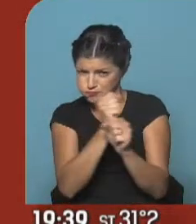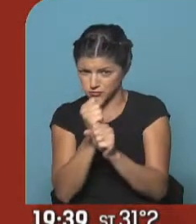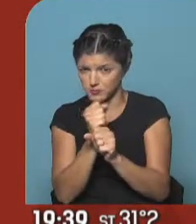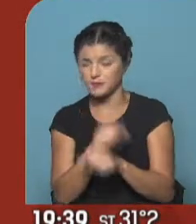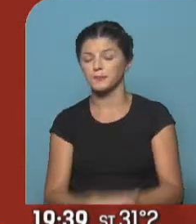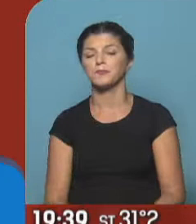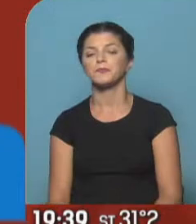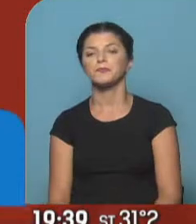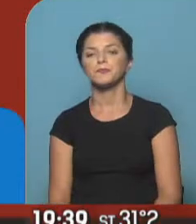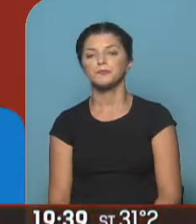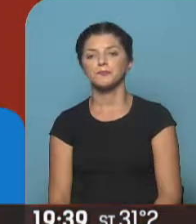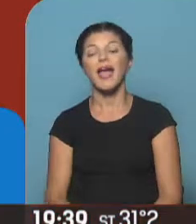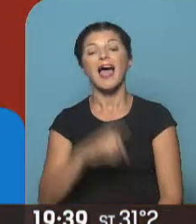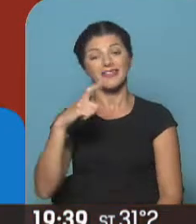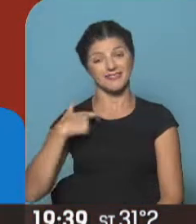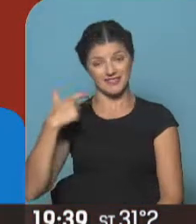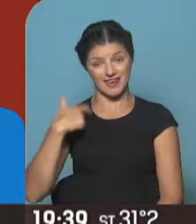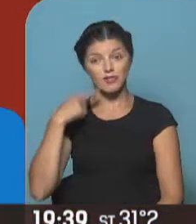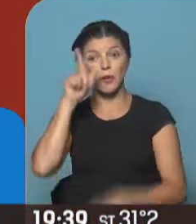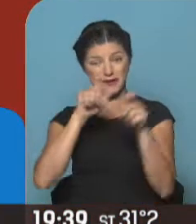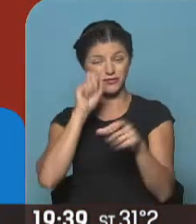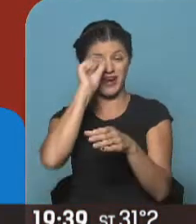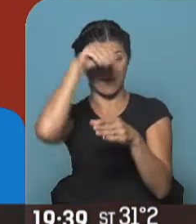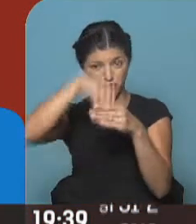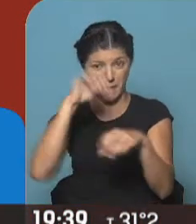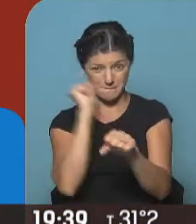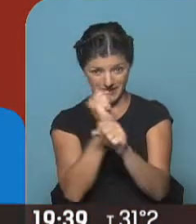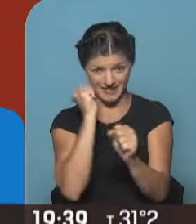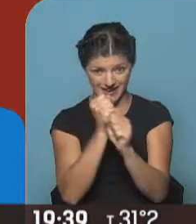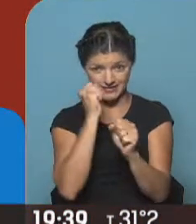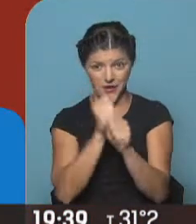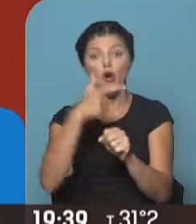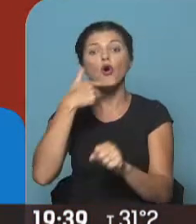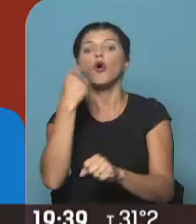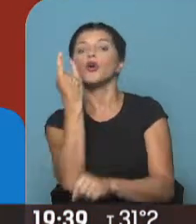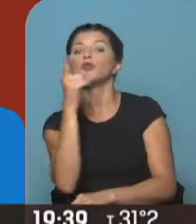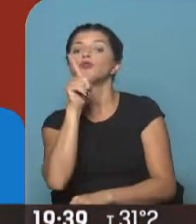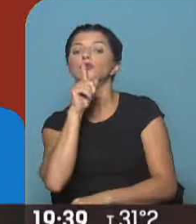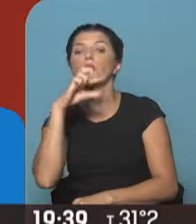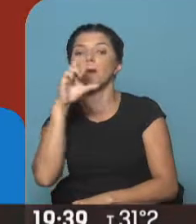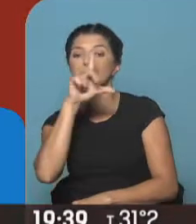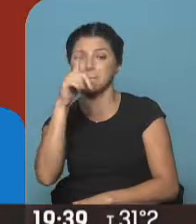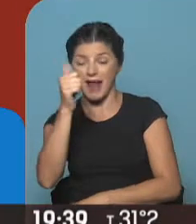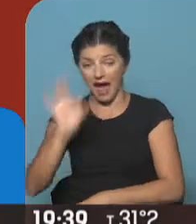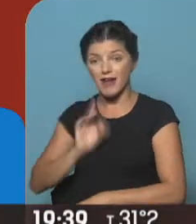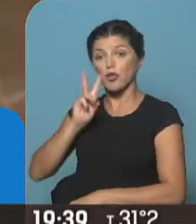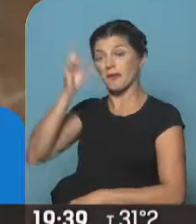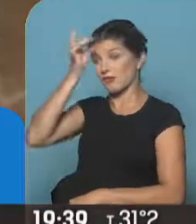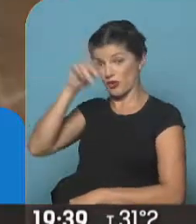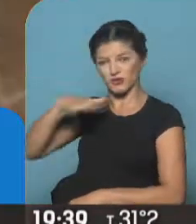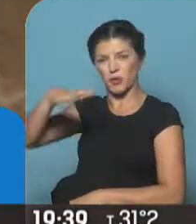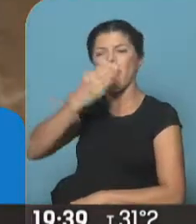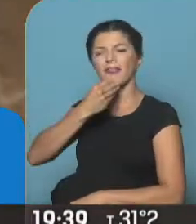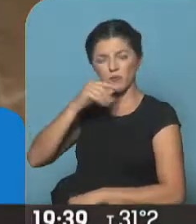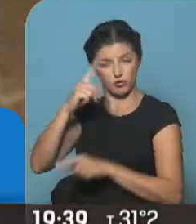El Sindicato Único de Trabajadores Privados de la Libertad Ambulatoria, el SUTPLA, nació en 2012 en Devoto, luego de